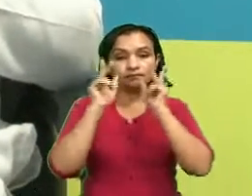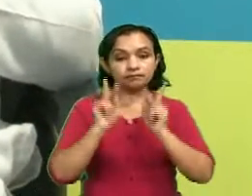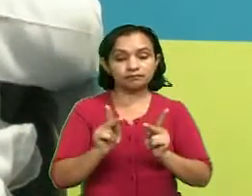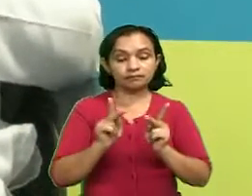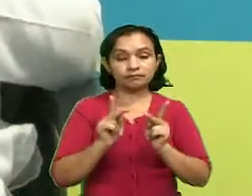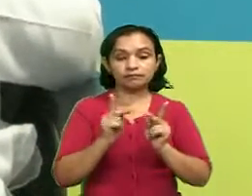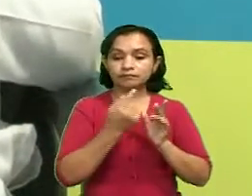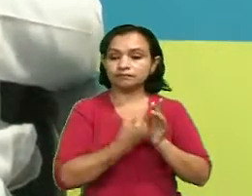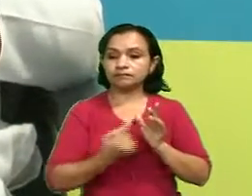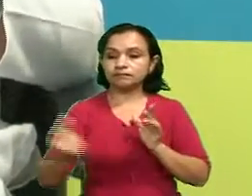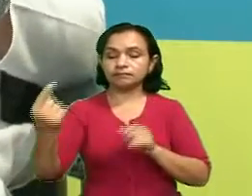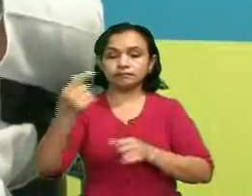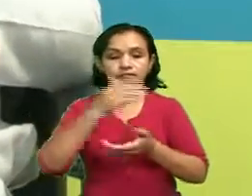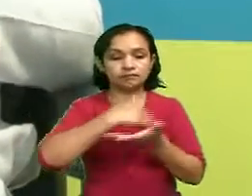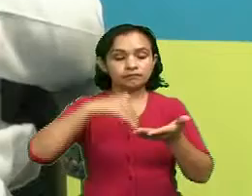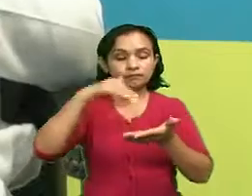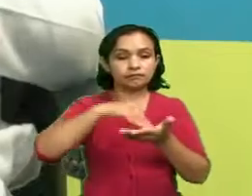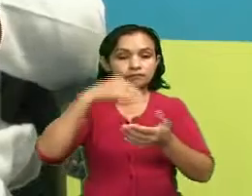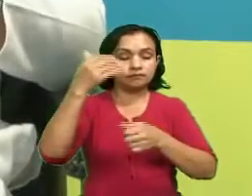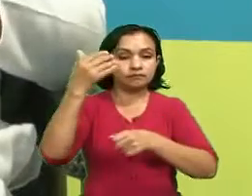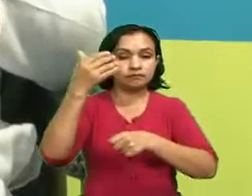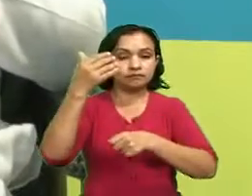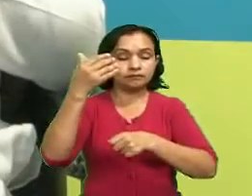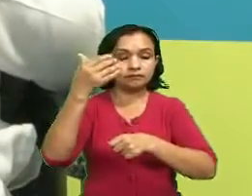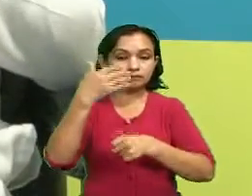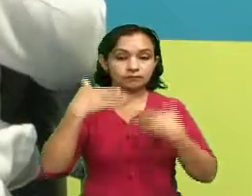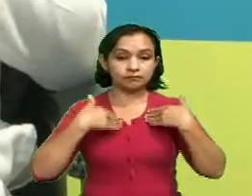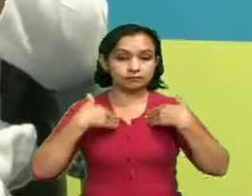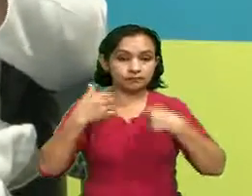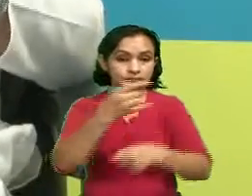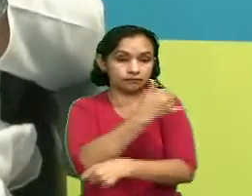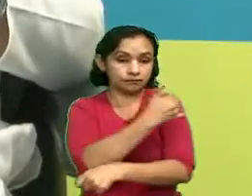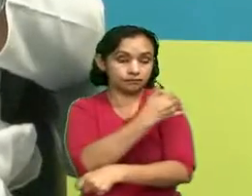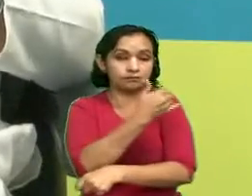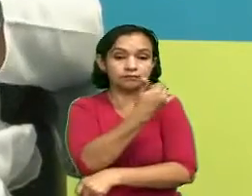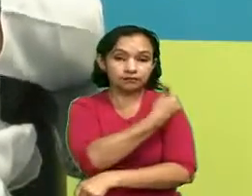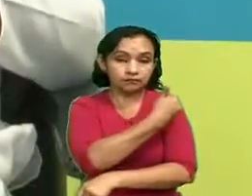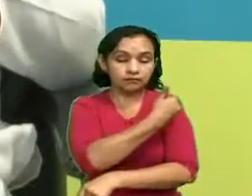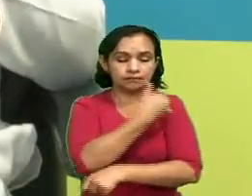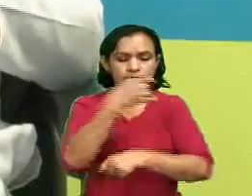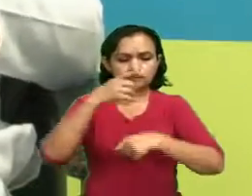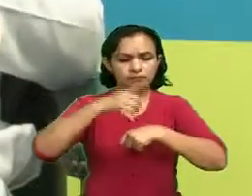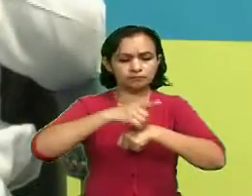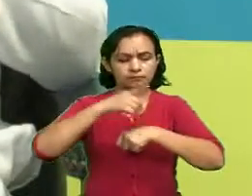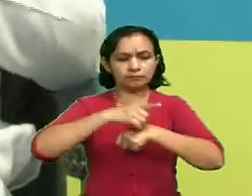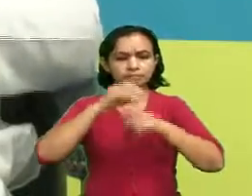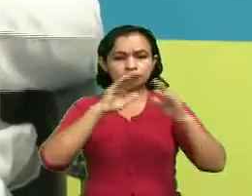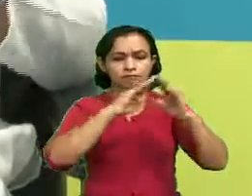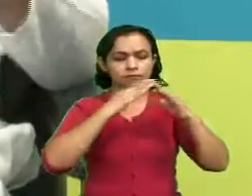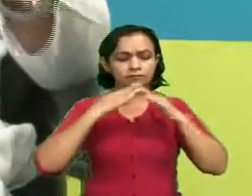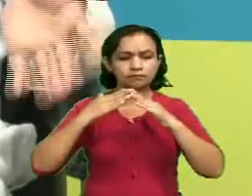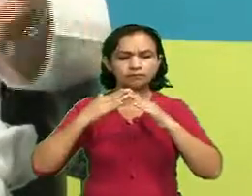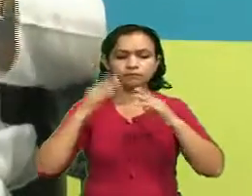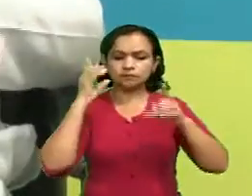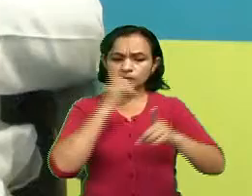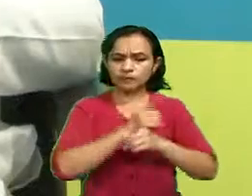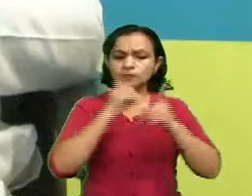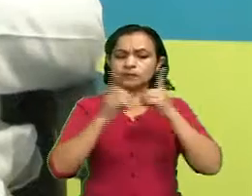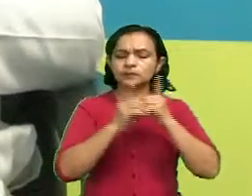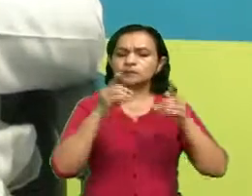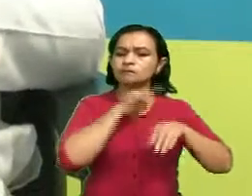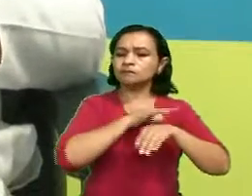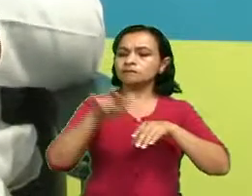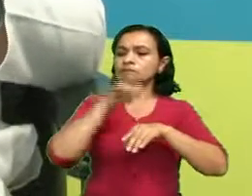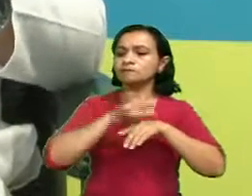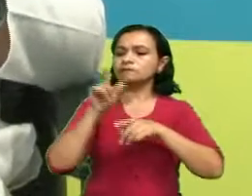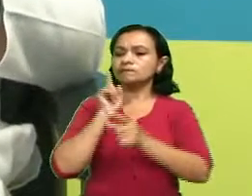las unidades de salud, ¿verdad?, que abandona, nosotros como el sector, el médico, el del barrio, va en búsqueda de ese paciente. ¿Y qué